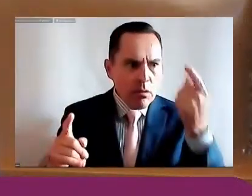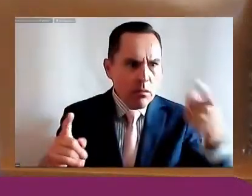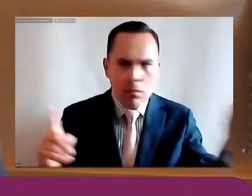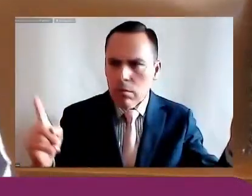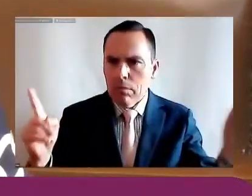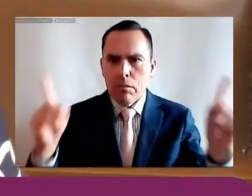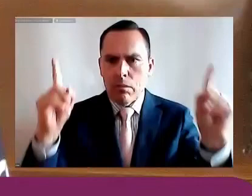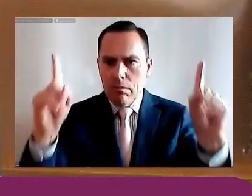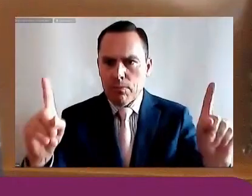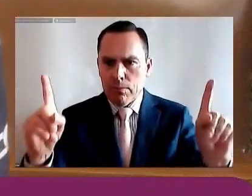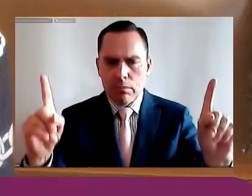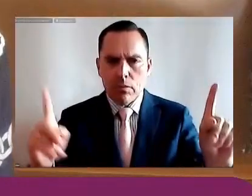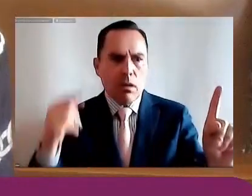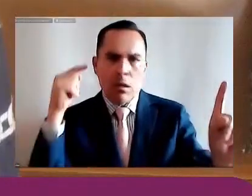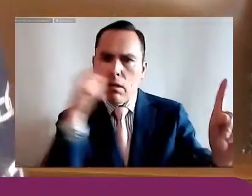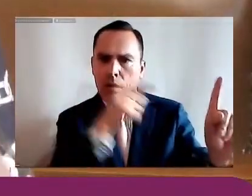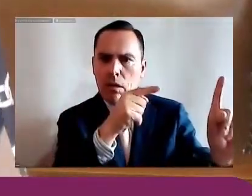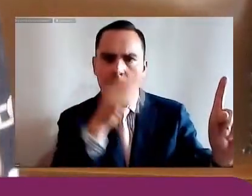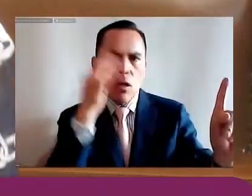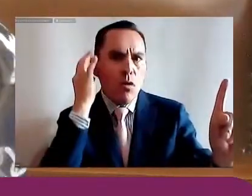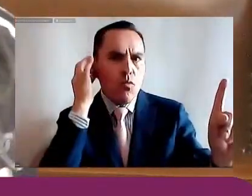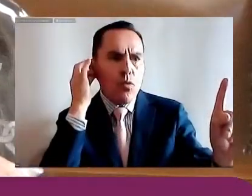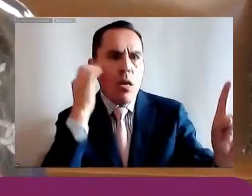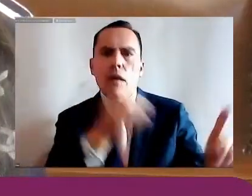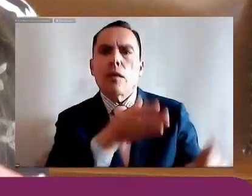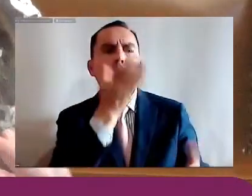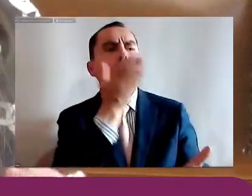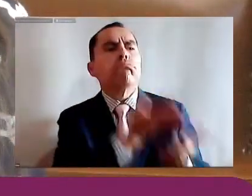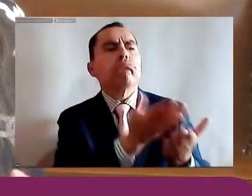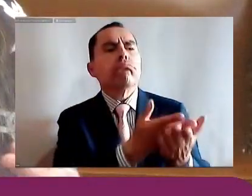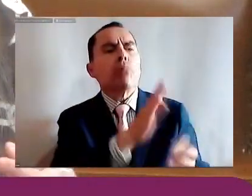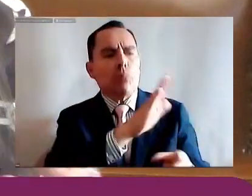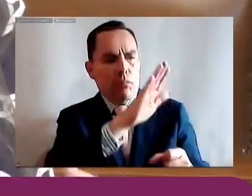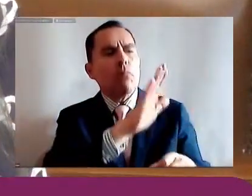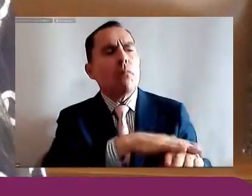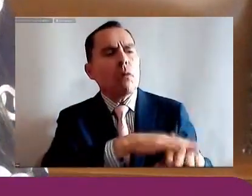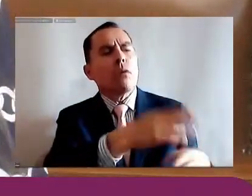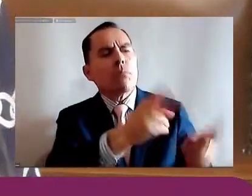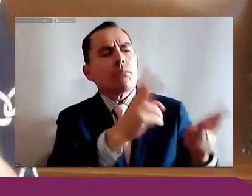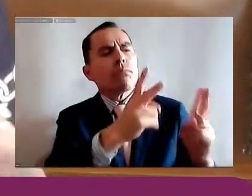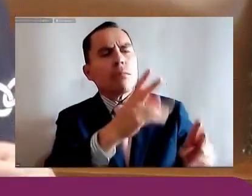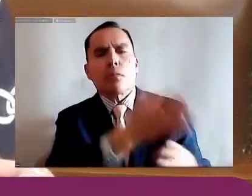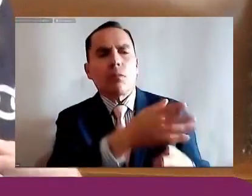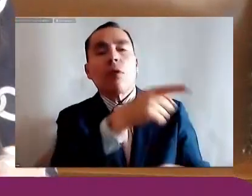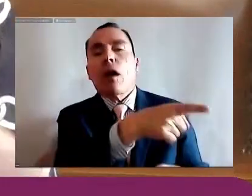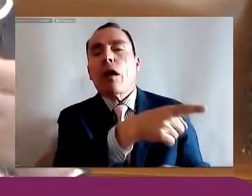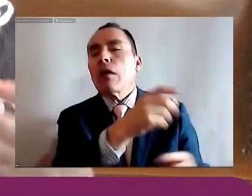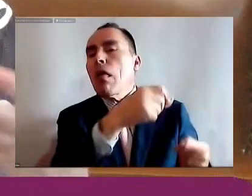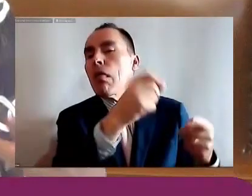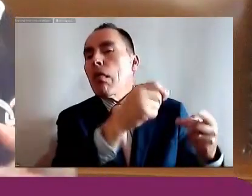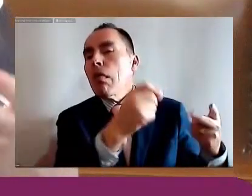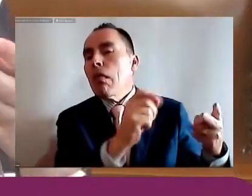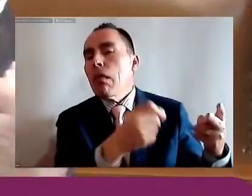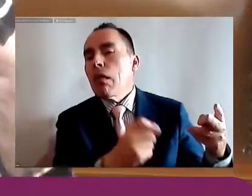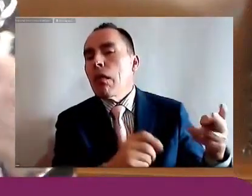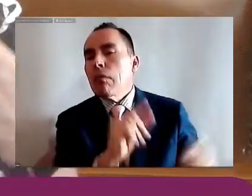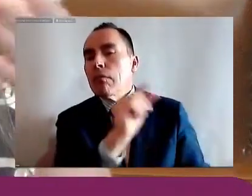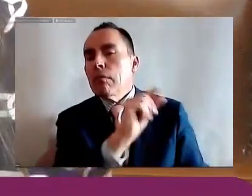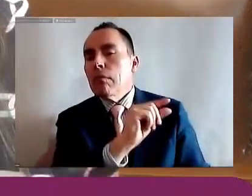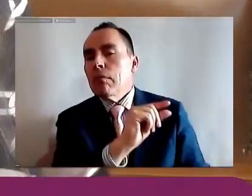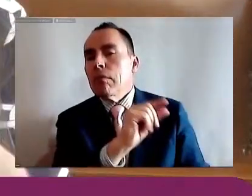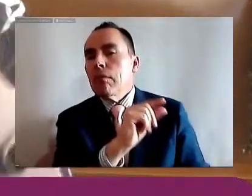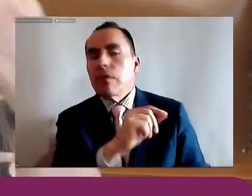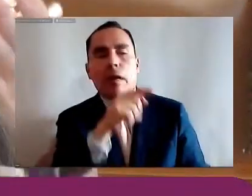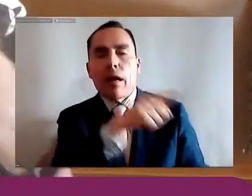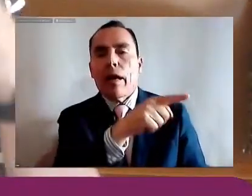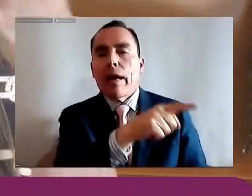las mujeres uno más exigente, porque asumimos que las mujeres tienen ciertas características, ¿verdad? Como por ejemplo las mujeres son más